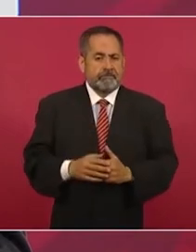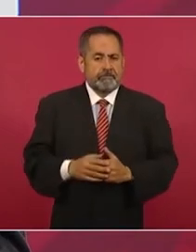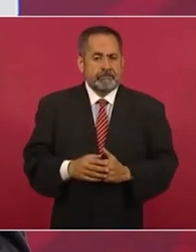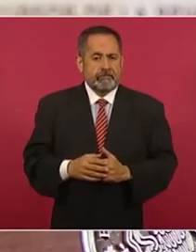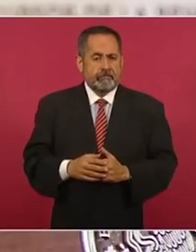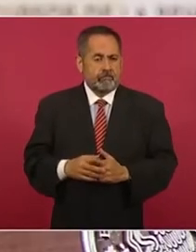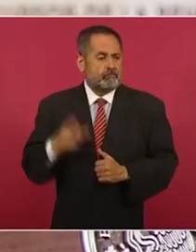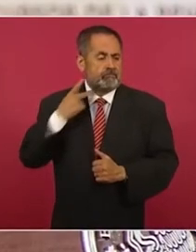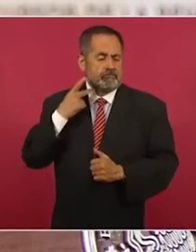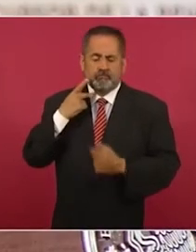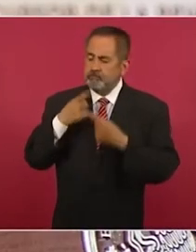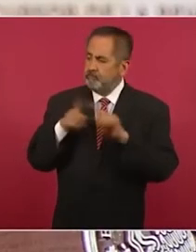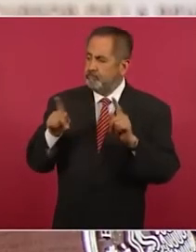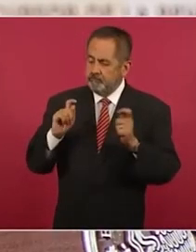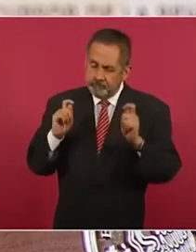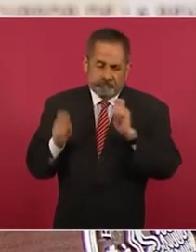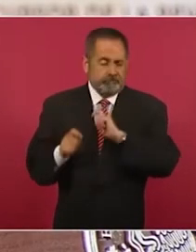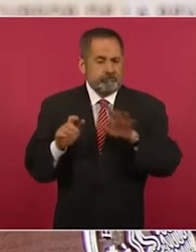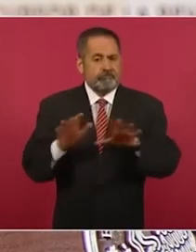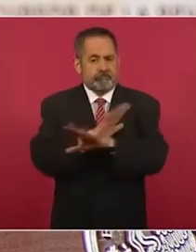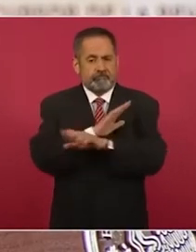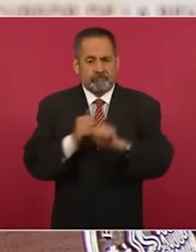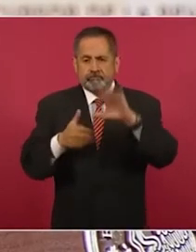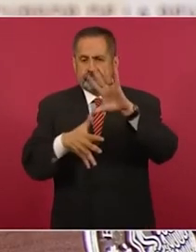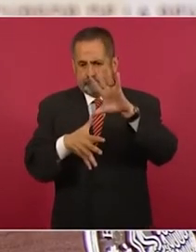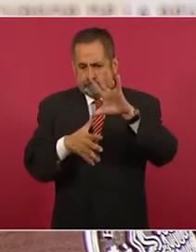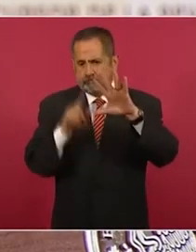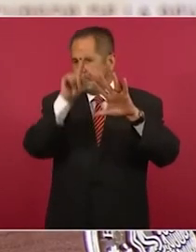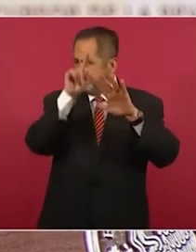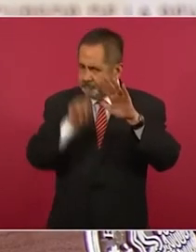de política en América.